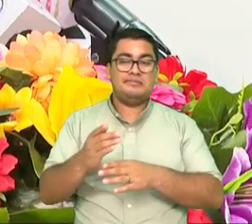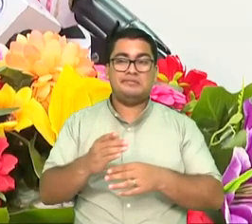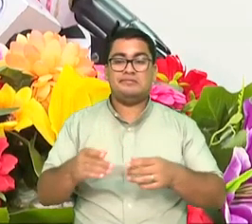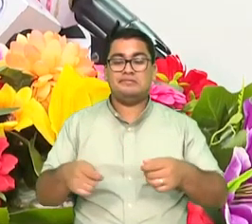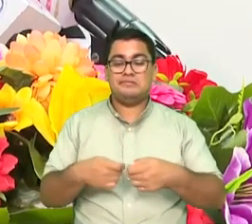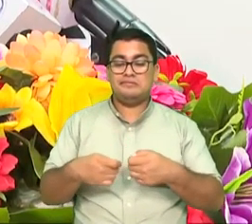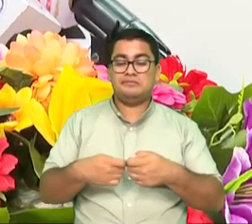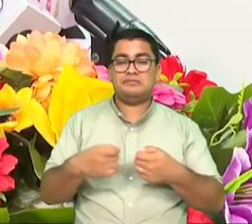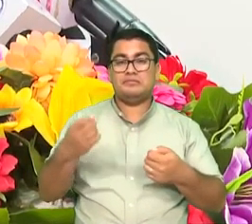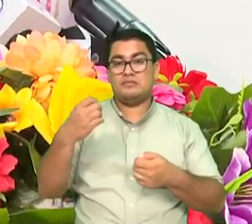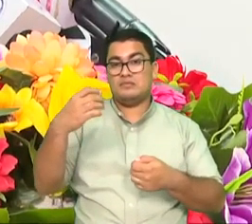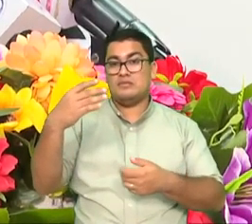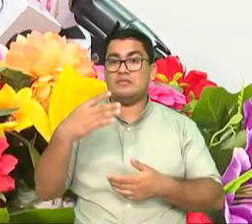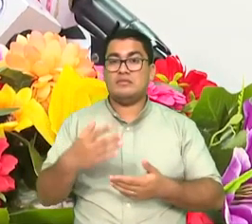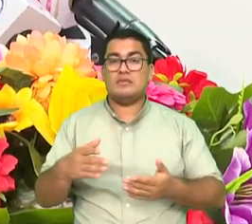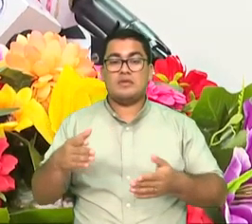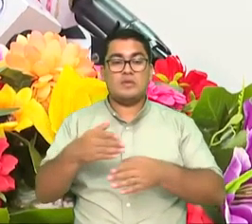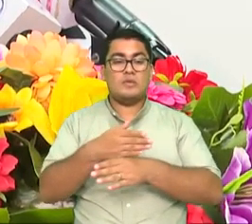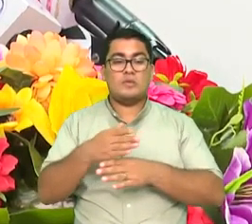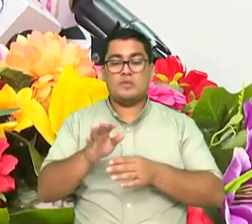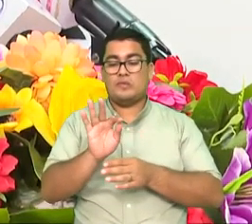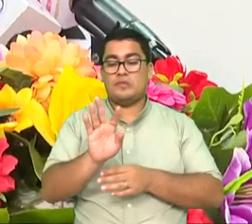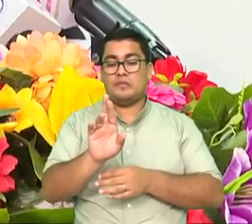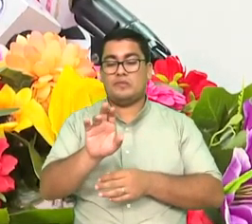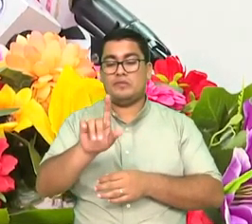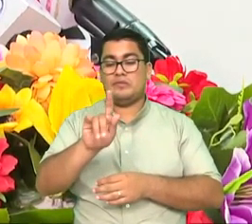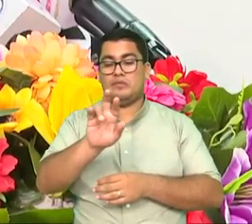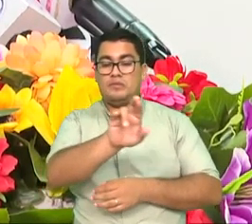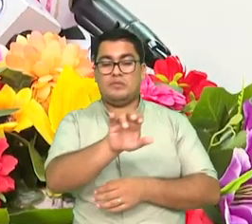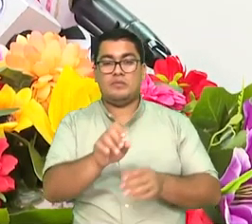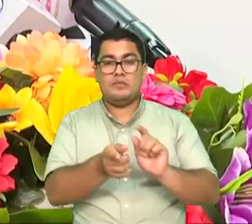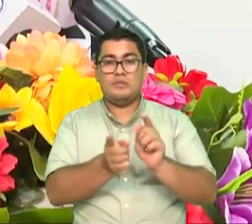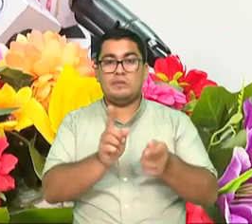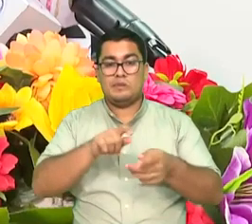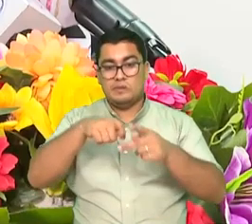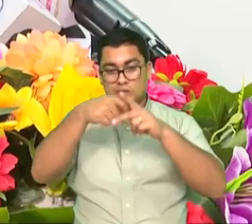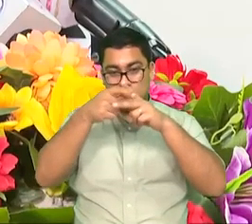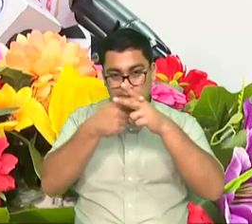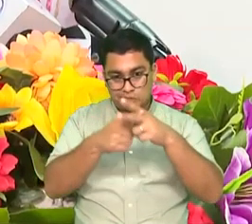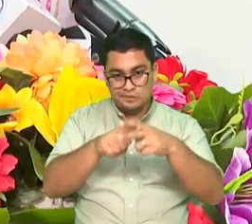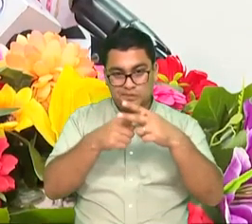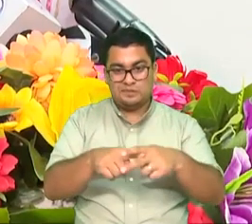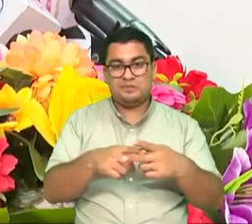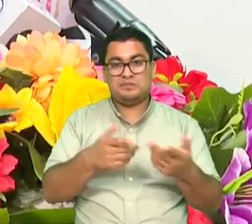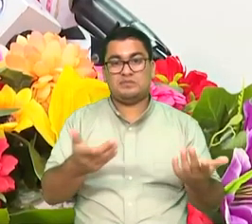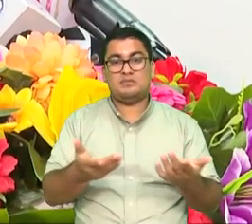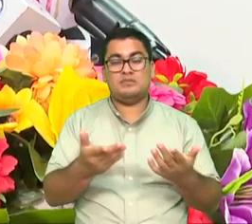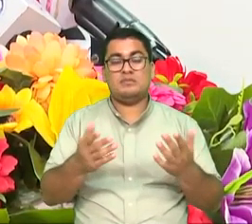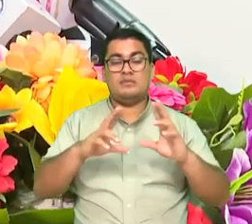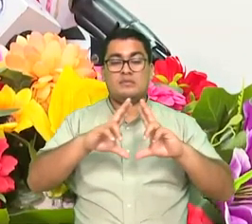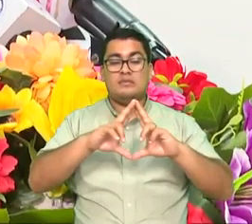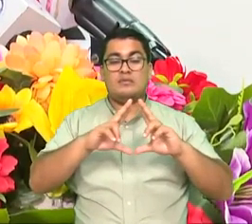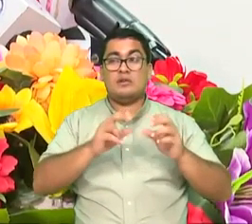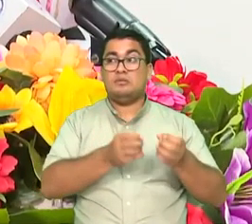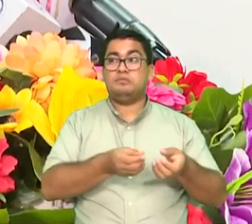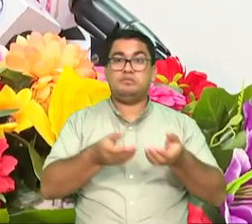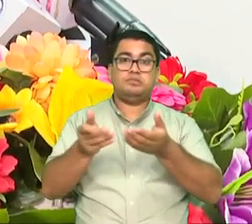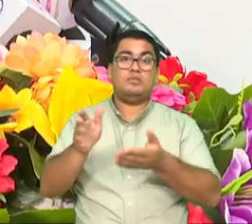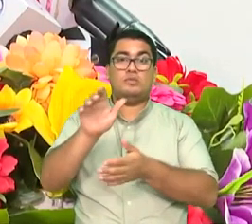eléctricos y ferreteros y repuestos. En productos de exportación se